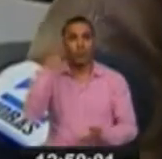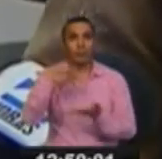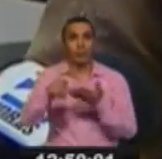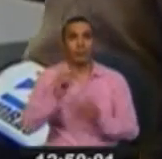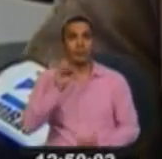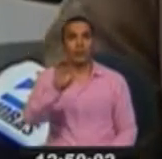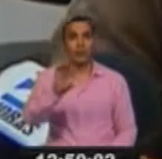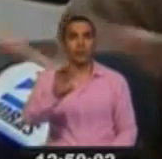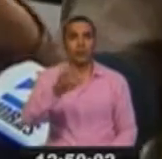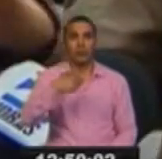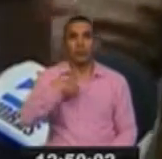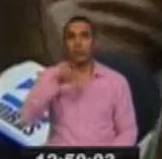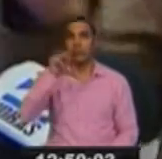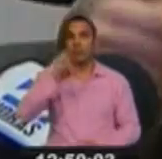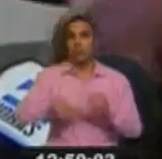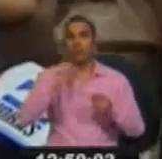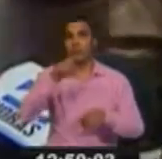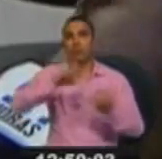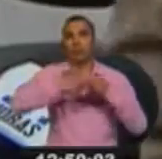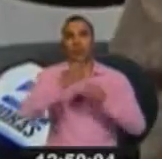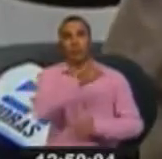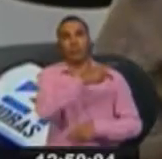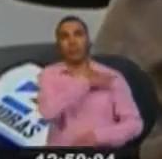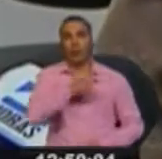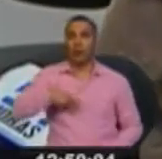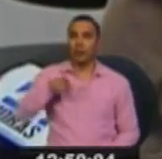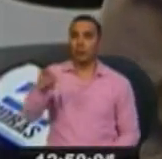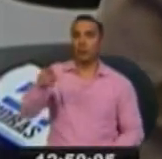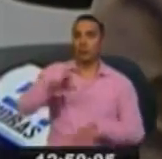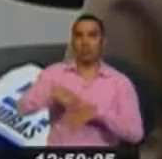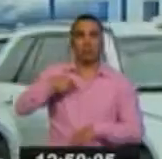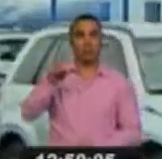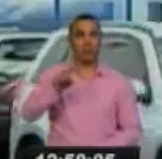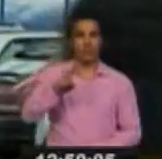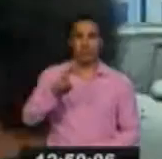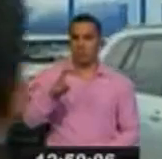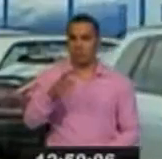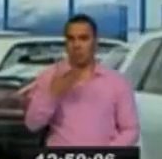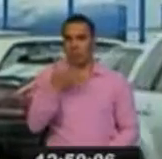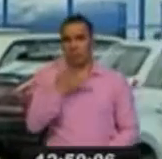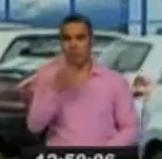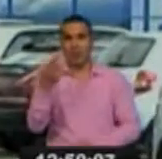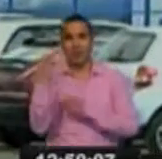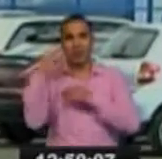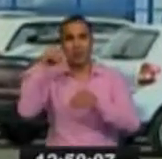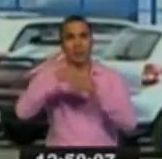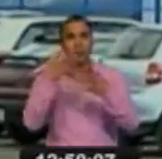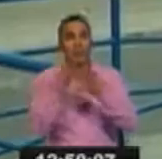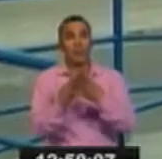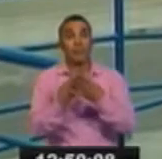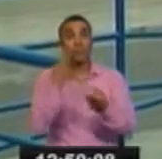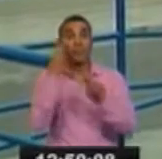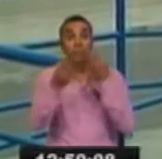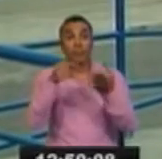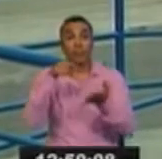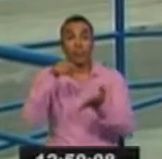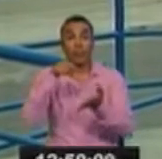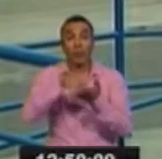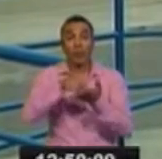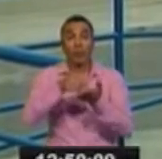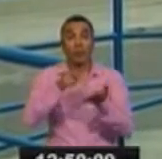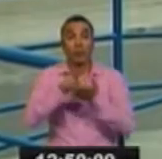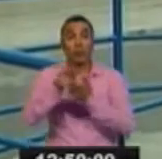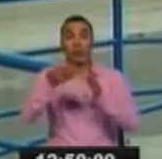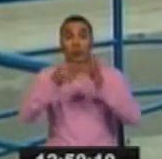No puedo decir no, es que esto es un problema de un particular que mata a otro particular. La invasión a la intimidad de los visitantes en lugar del uso de